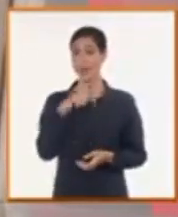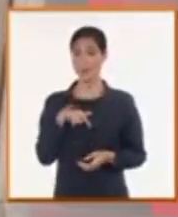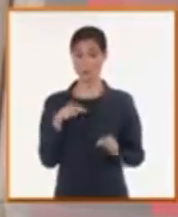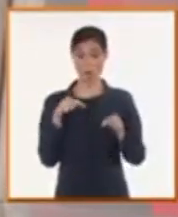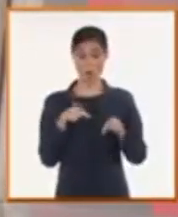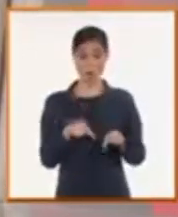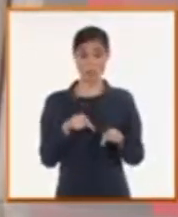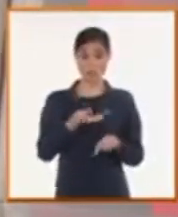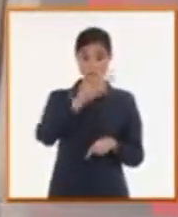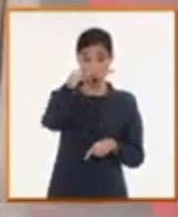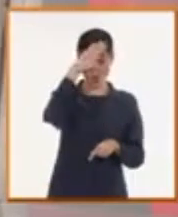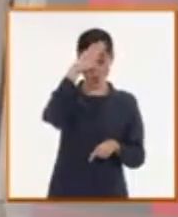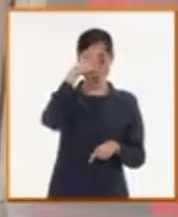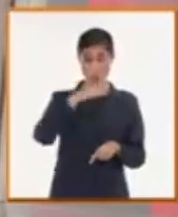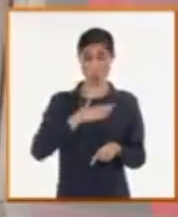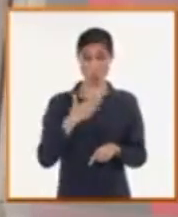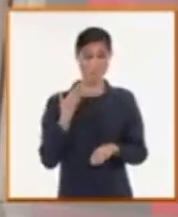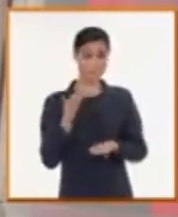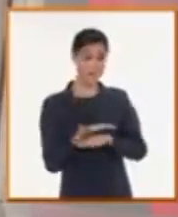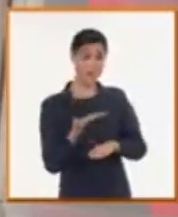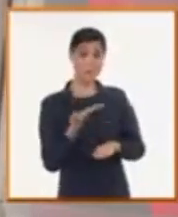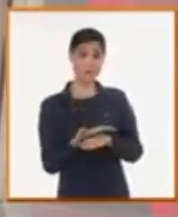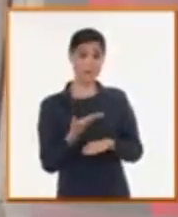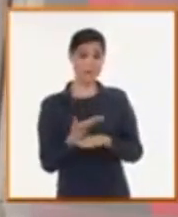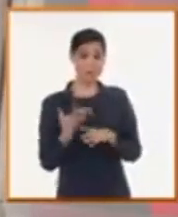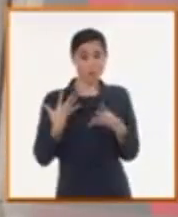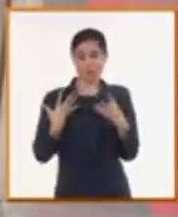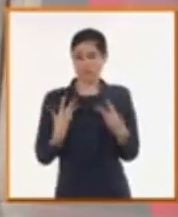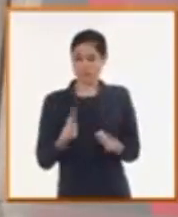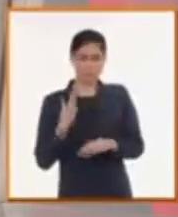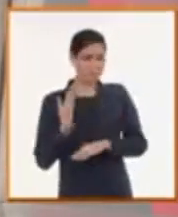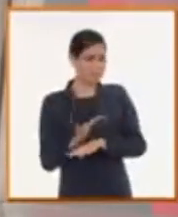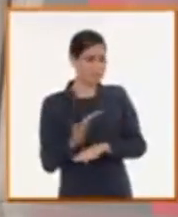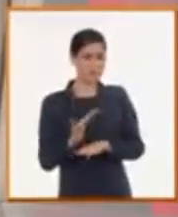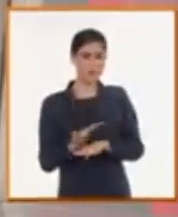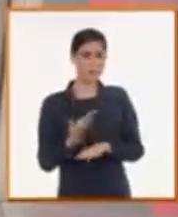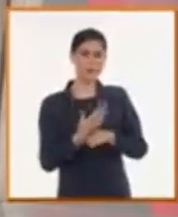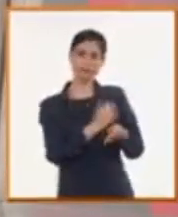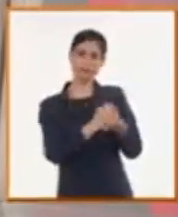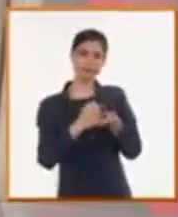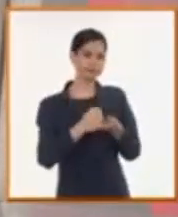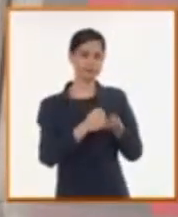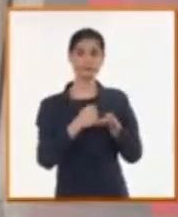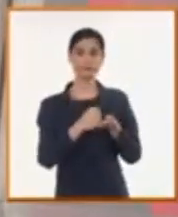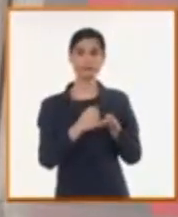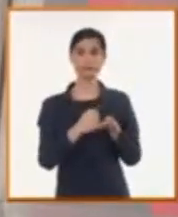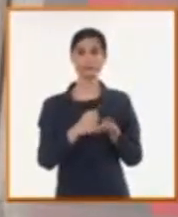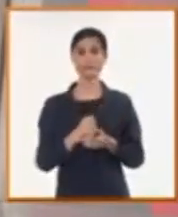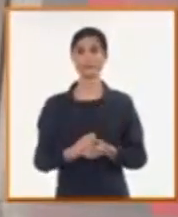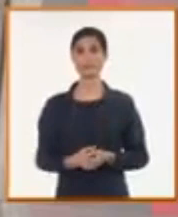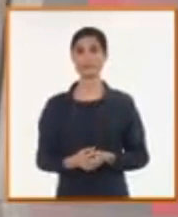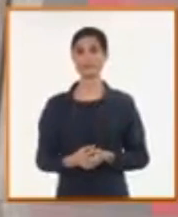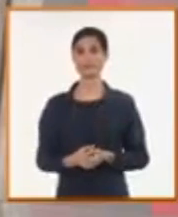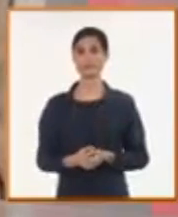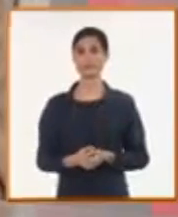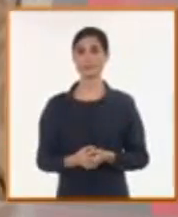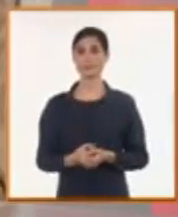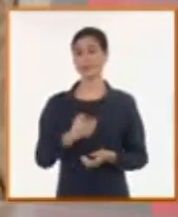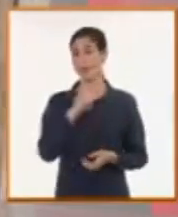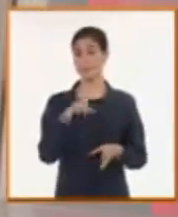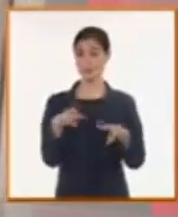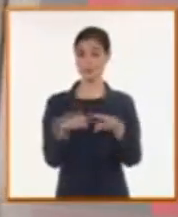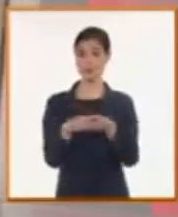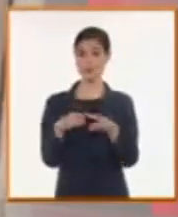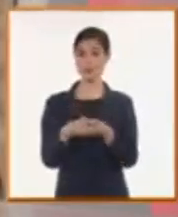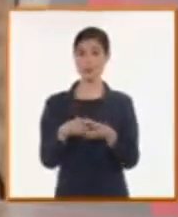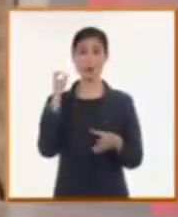tropas, porque estaba en riesgo realmente la continuidad de la FAPLA con sus principales fuerzas que